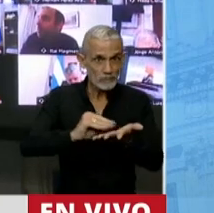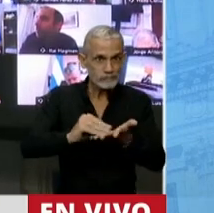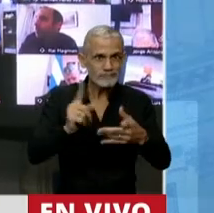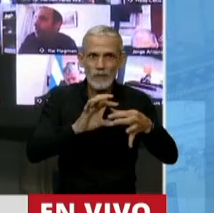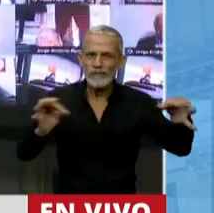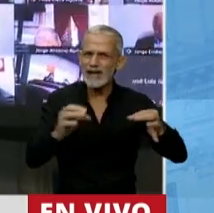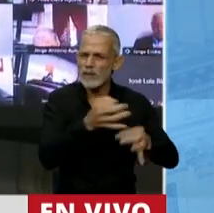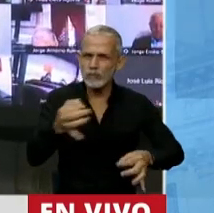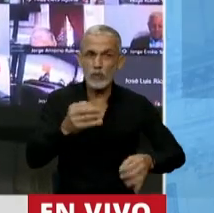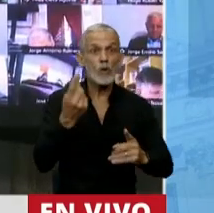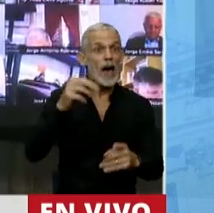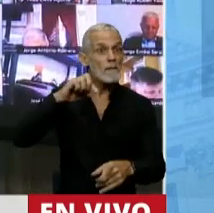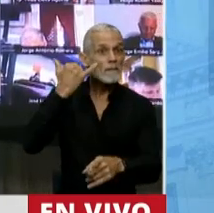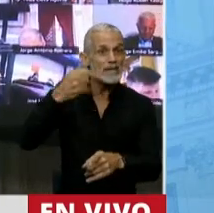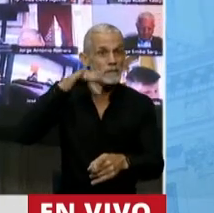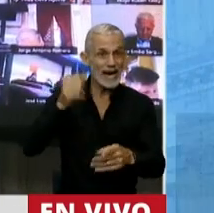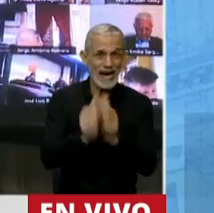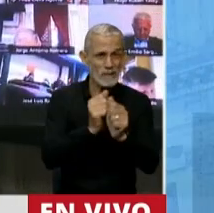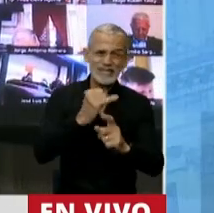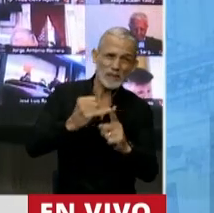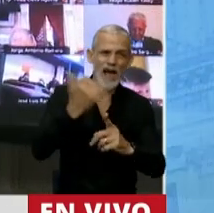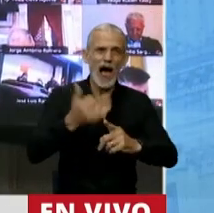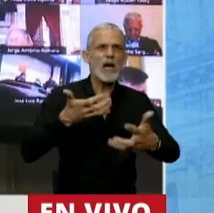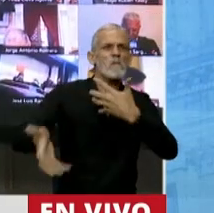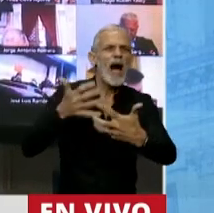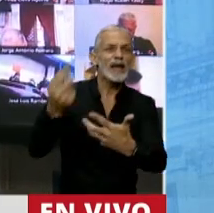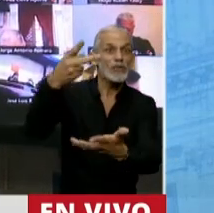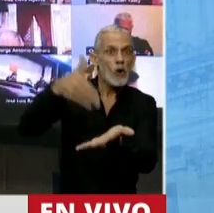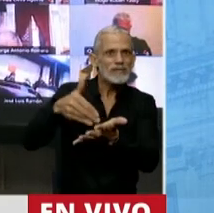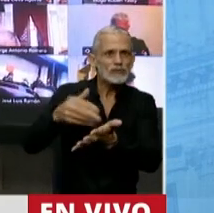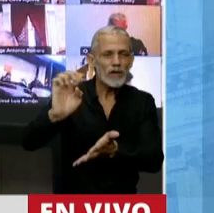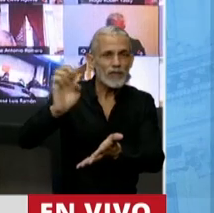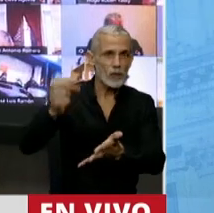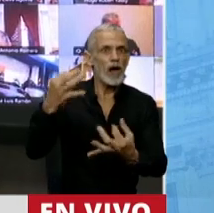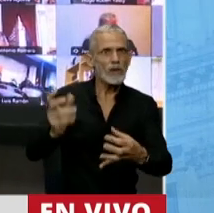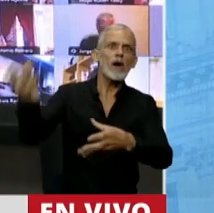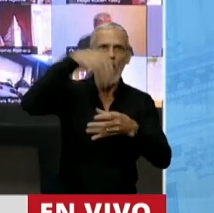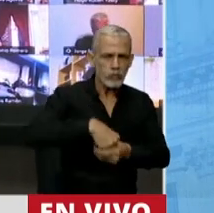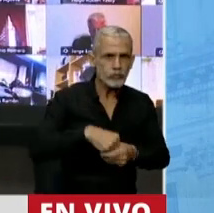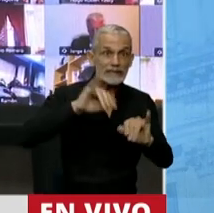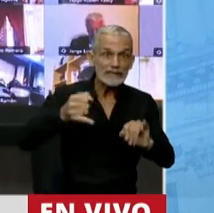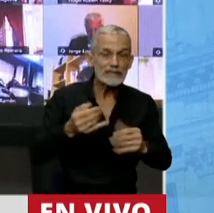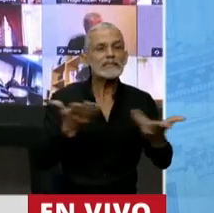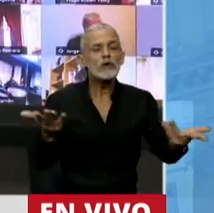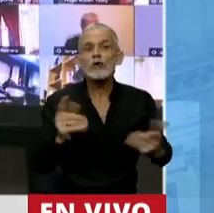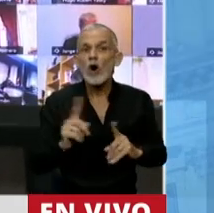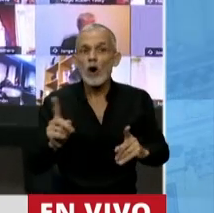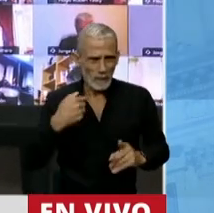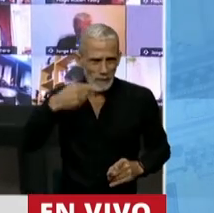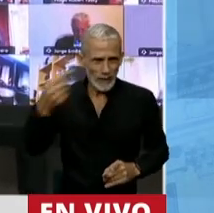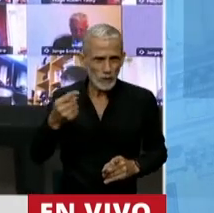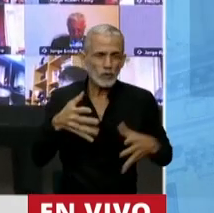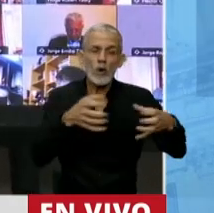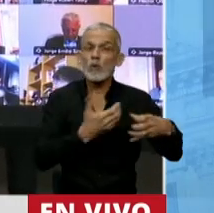Cámara. Una pyme o mediana empresa que tiene una maquinaria de 2 millones de dólares debe caer dentro del impuesto a la fortuna. Se lo pregunto